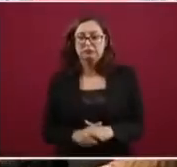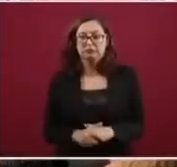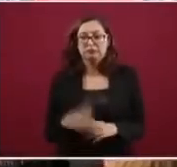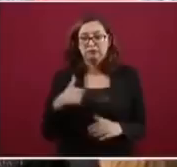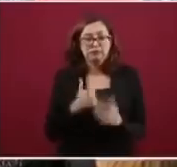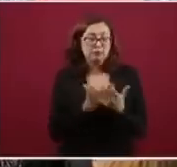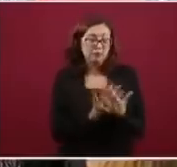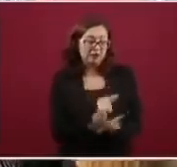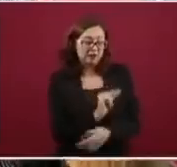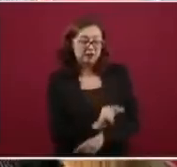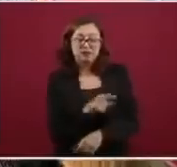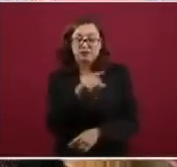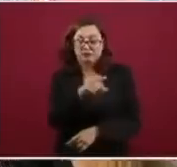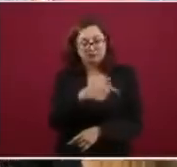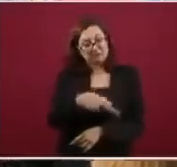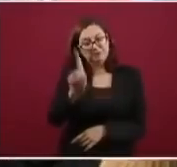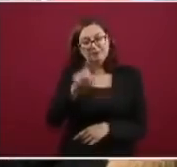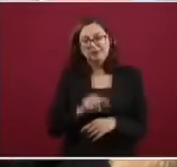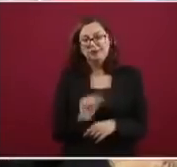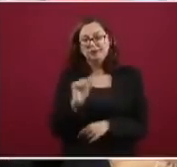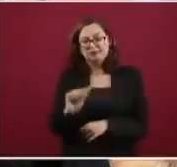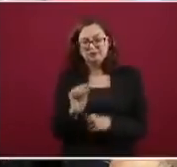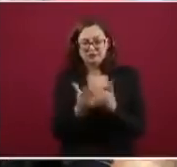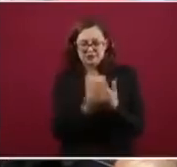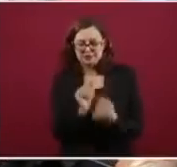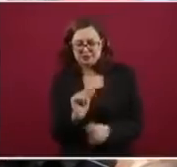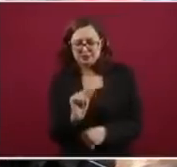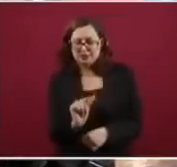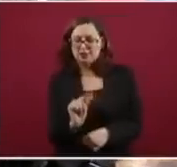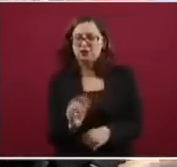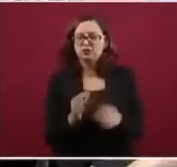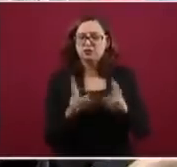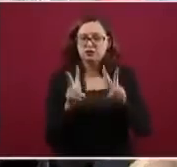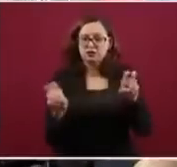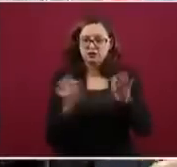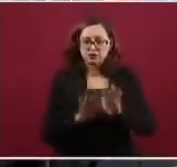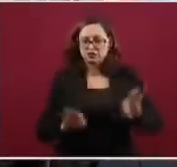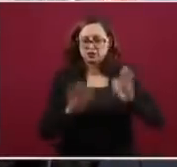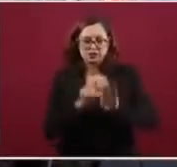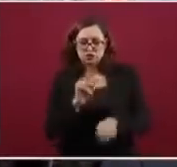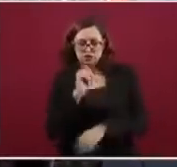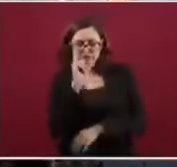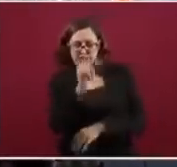pues tengo que se vaya el horno pero esto es más importante